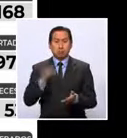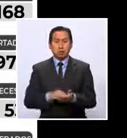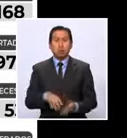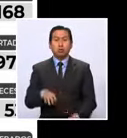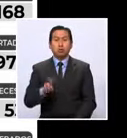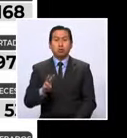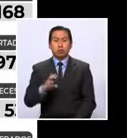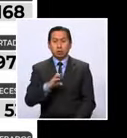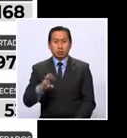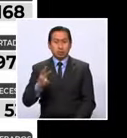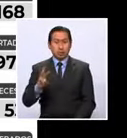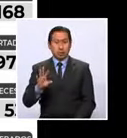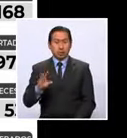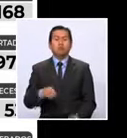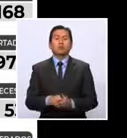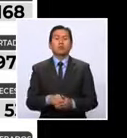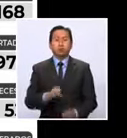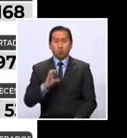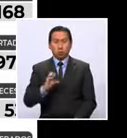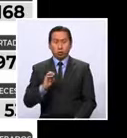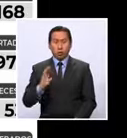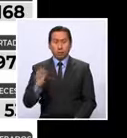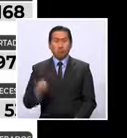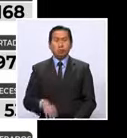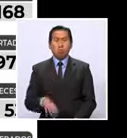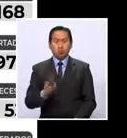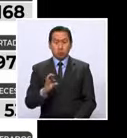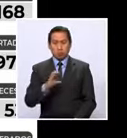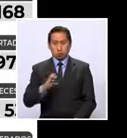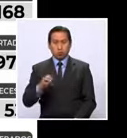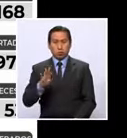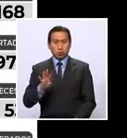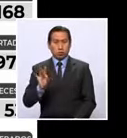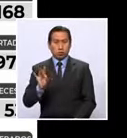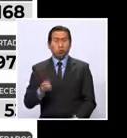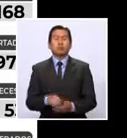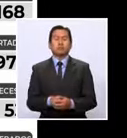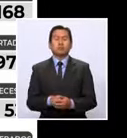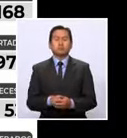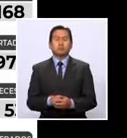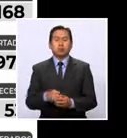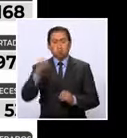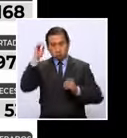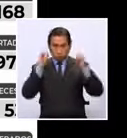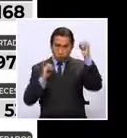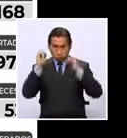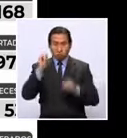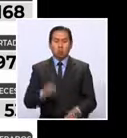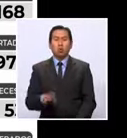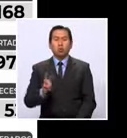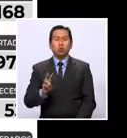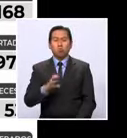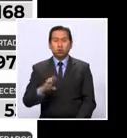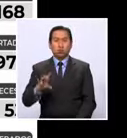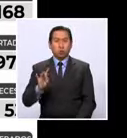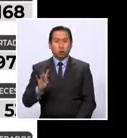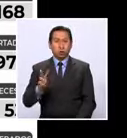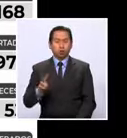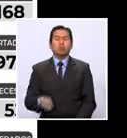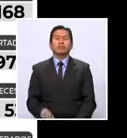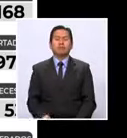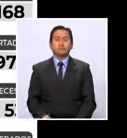1.265 cochabamba 948 oruro 282